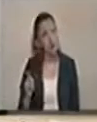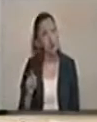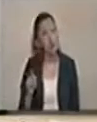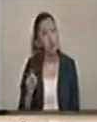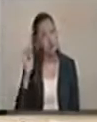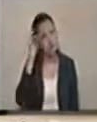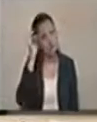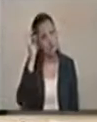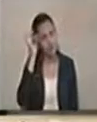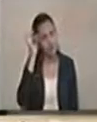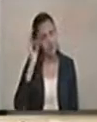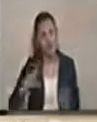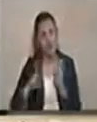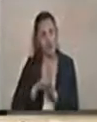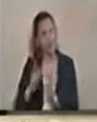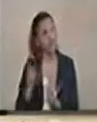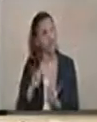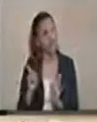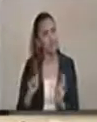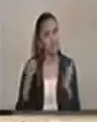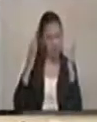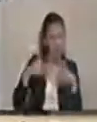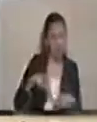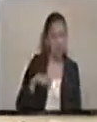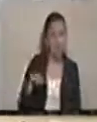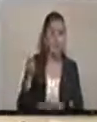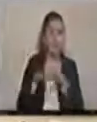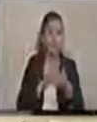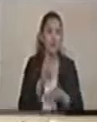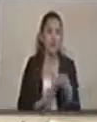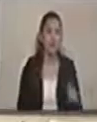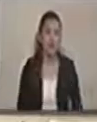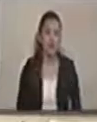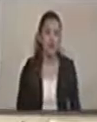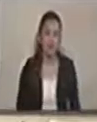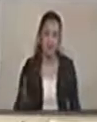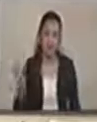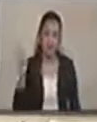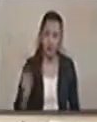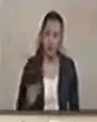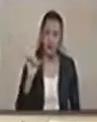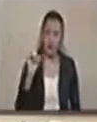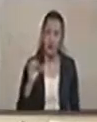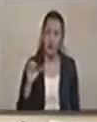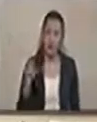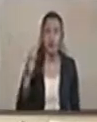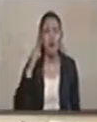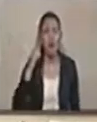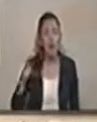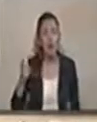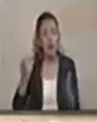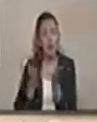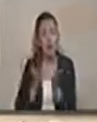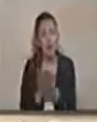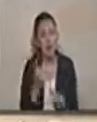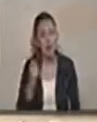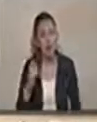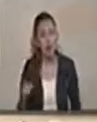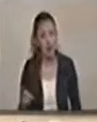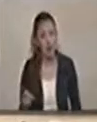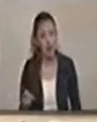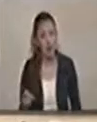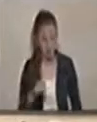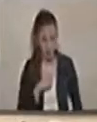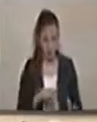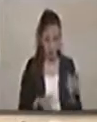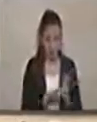siendo ilícitas. Y con esto, doctor Yepes, parece que el que no estudió fue usted, porque yo no estoy legalizando